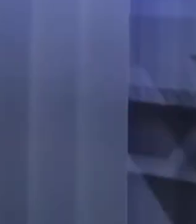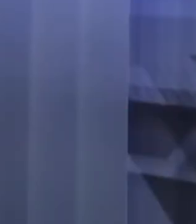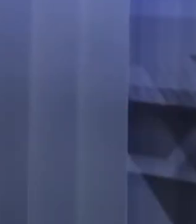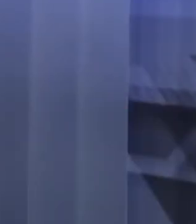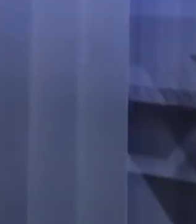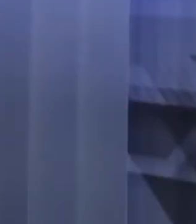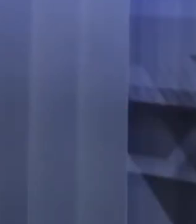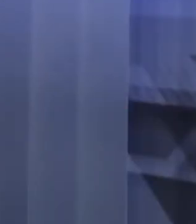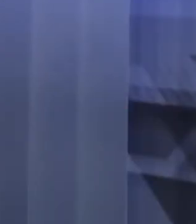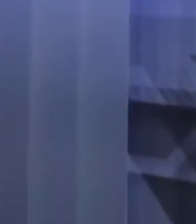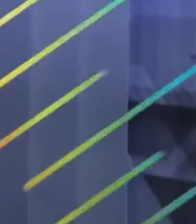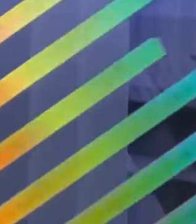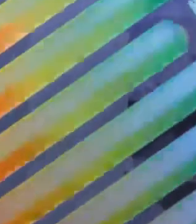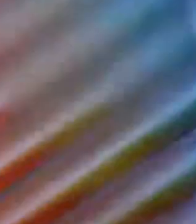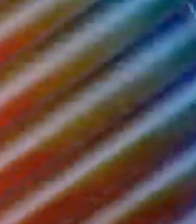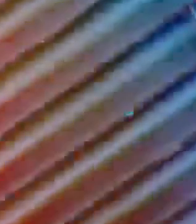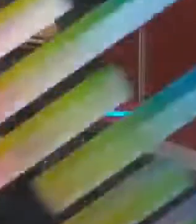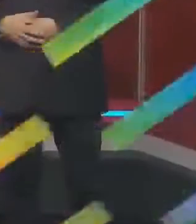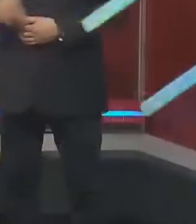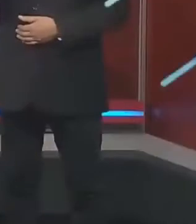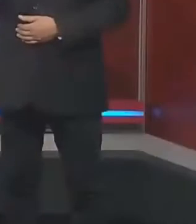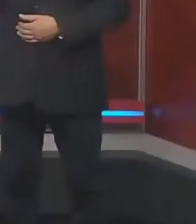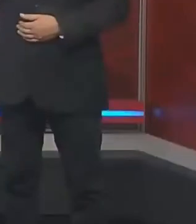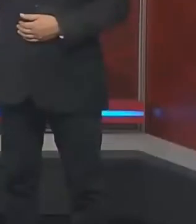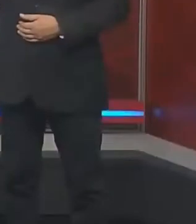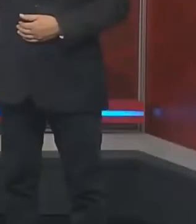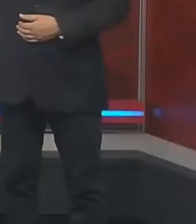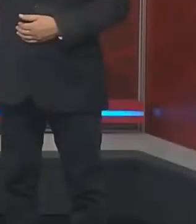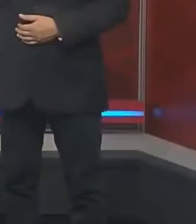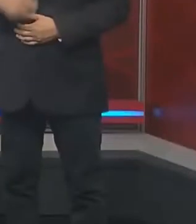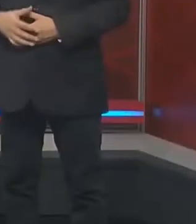atacar más coquimbo